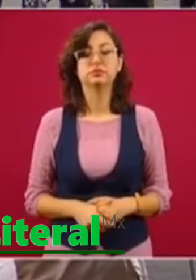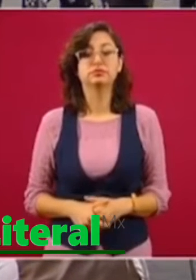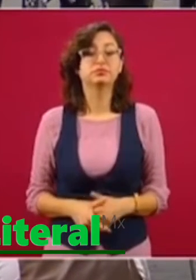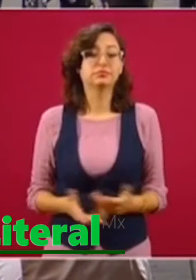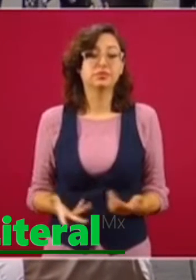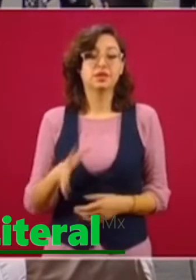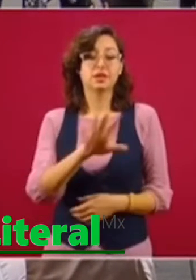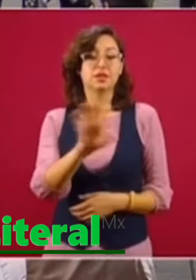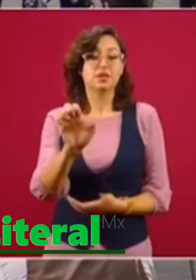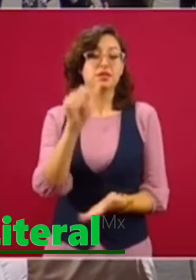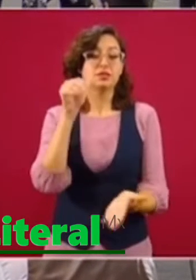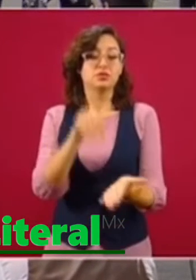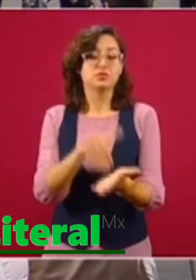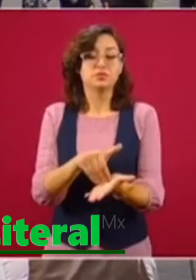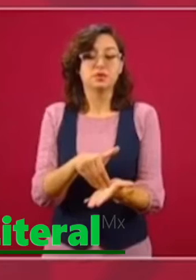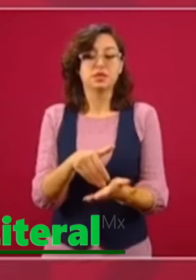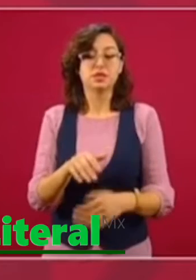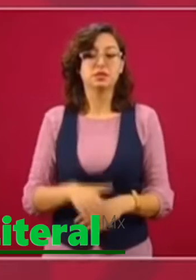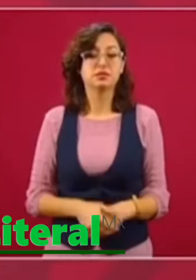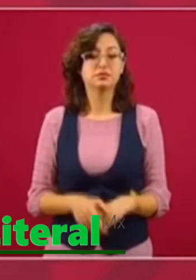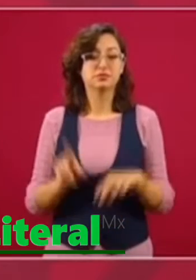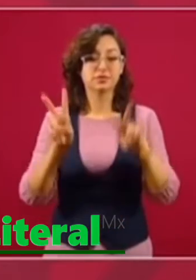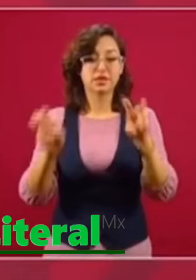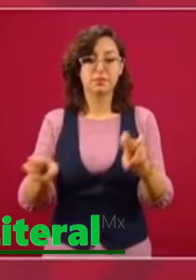500,000 con el coronavirus.